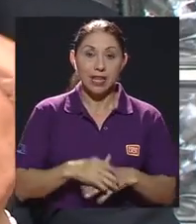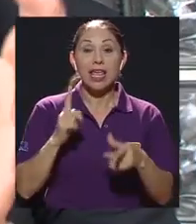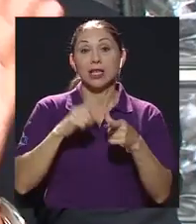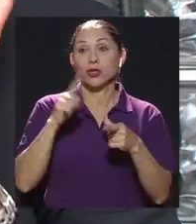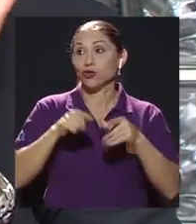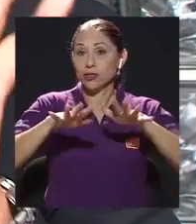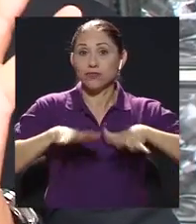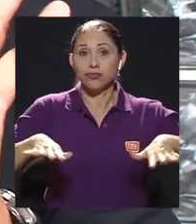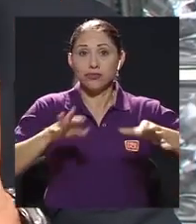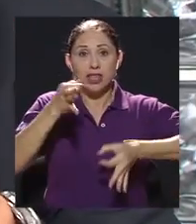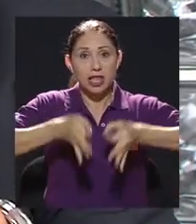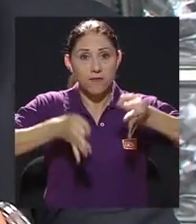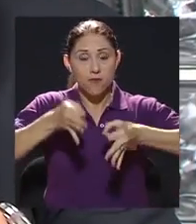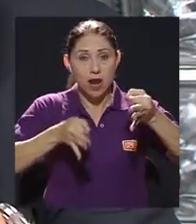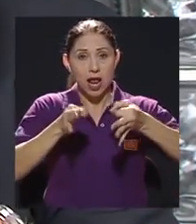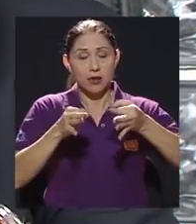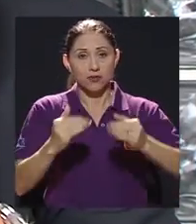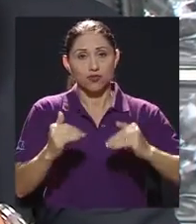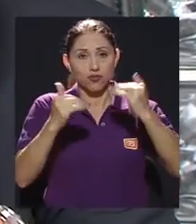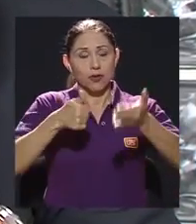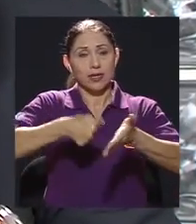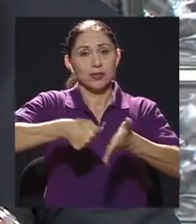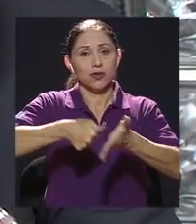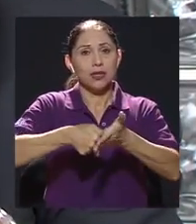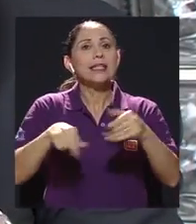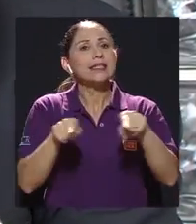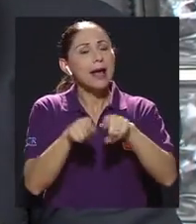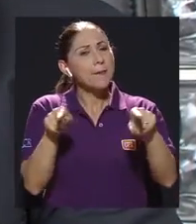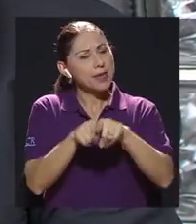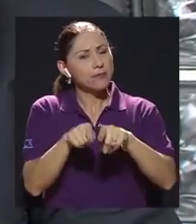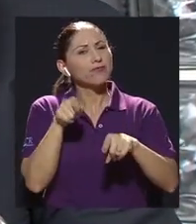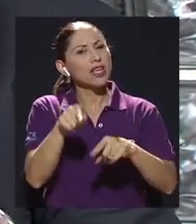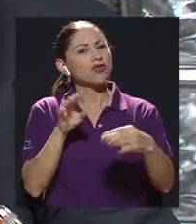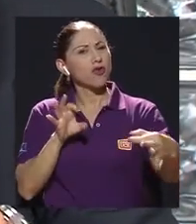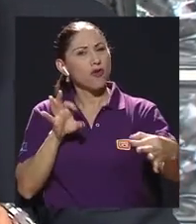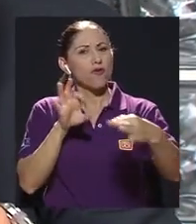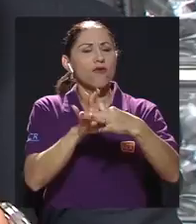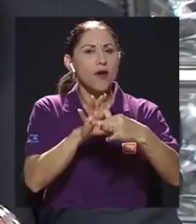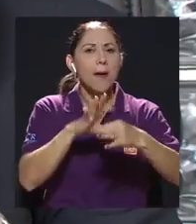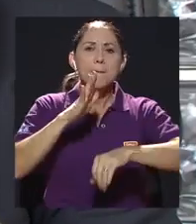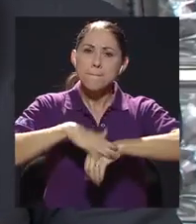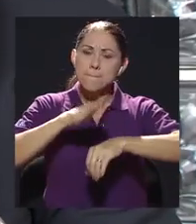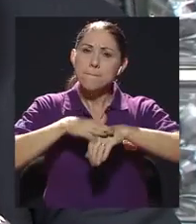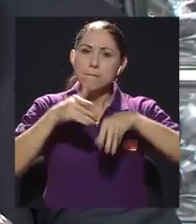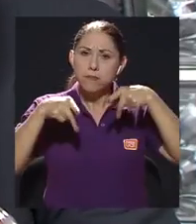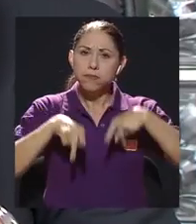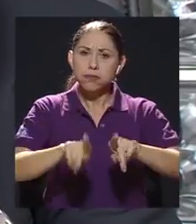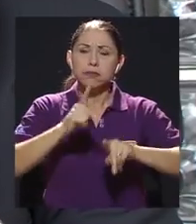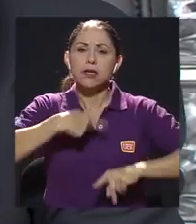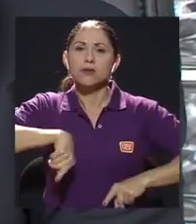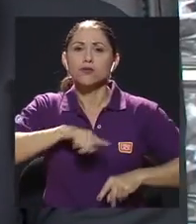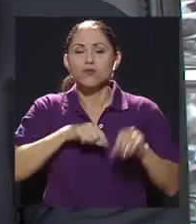entonces nos permite también simbólicamente, Alejandra, recuperar